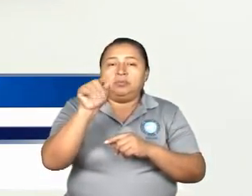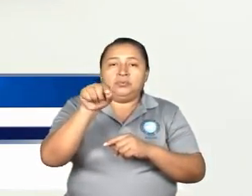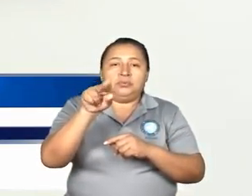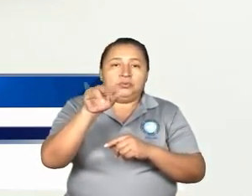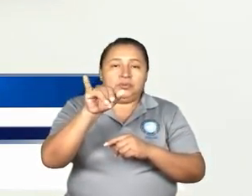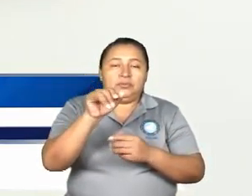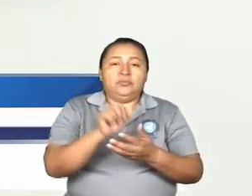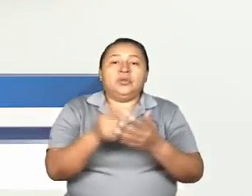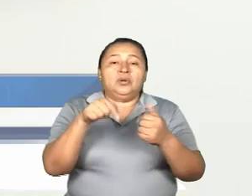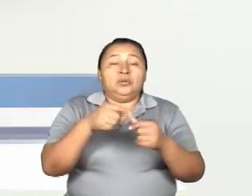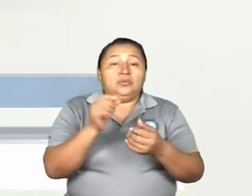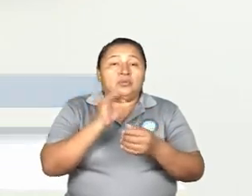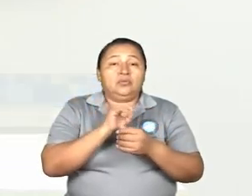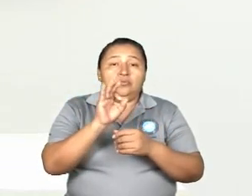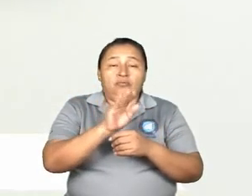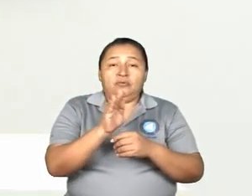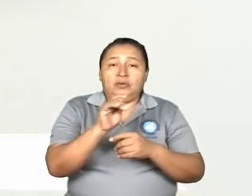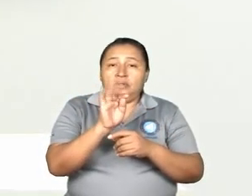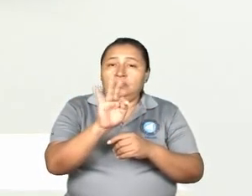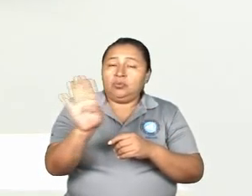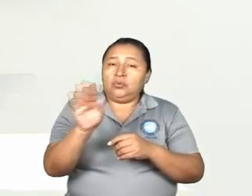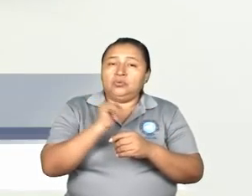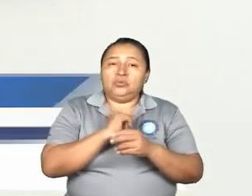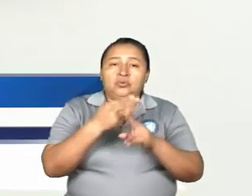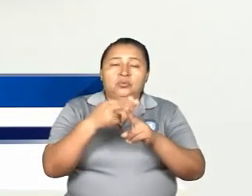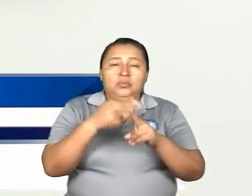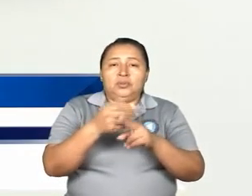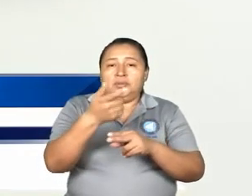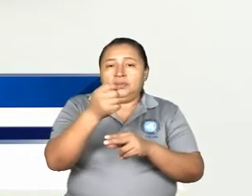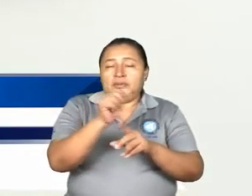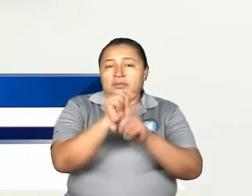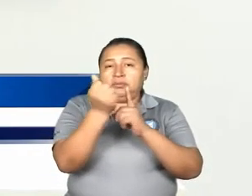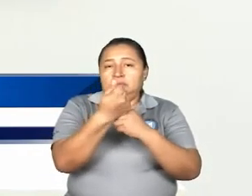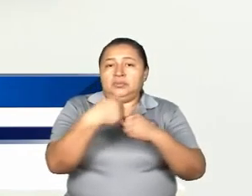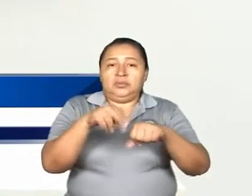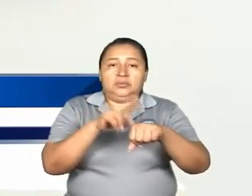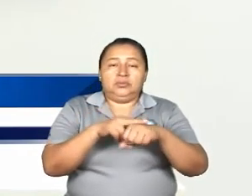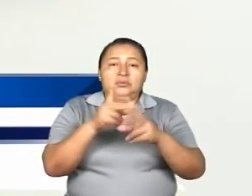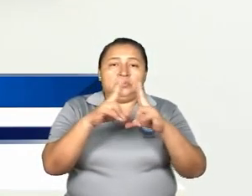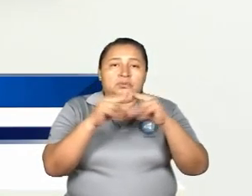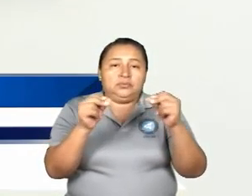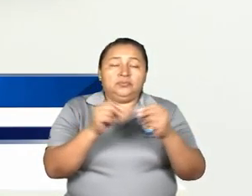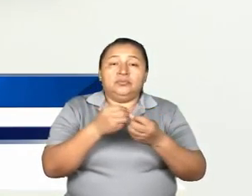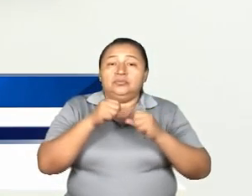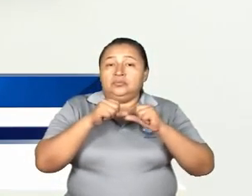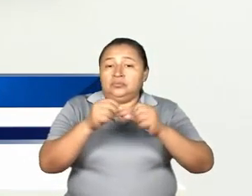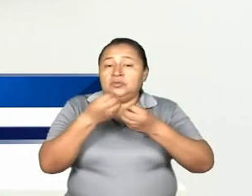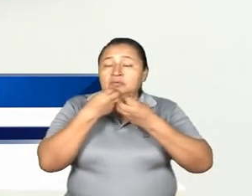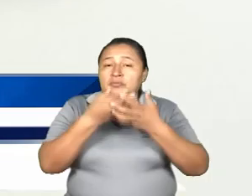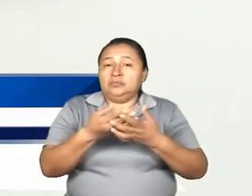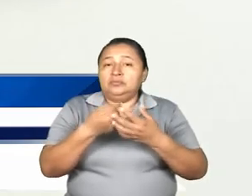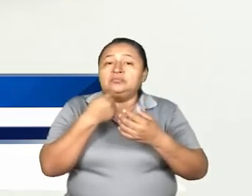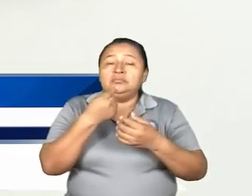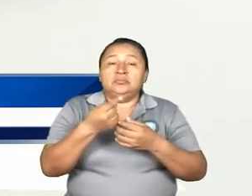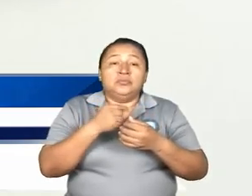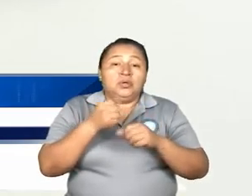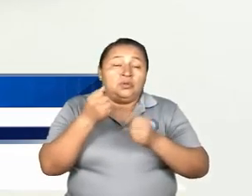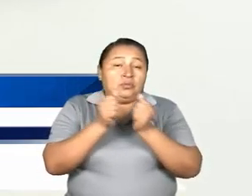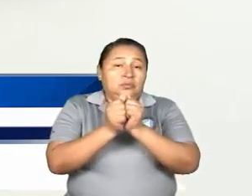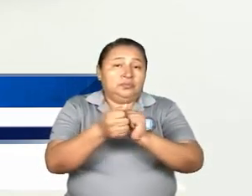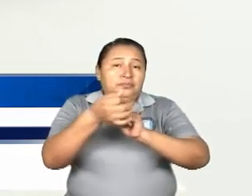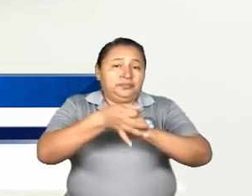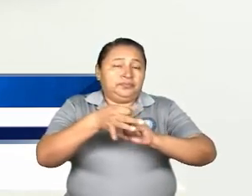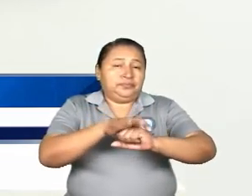www.asamblea.gob.ni y en nuestra cuenta oficial en Facebook con el nombre de Canal Parlamentario Nicaragua. Continuamos con nuestras informaciones y les contamos que la compañera Rosario